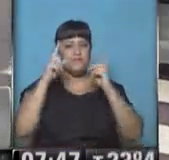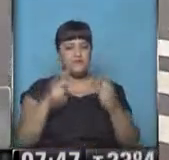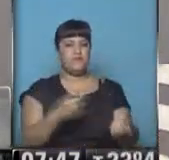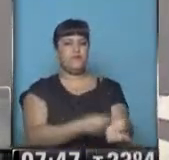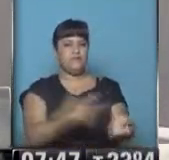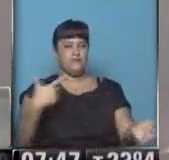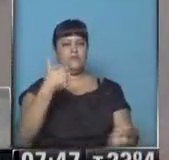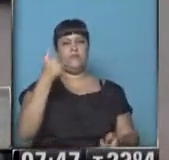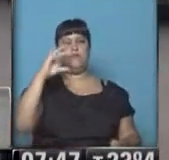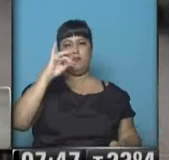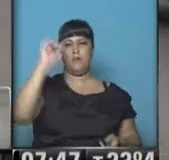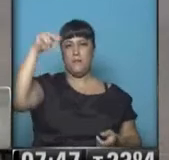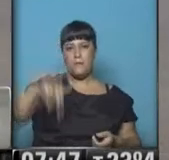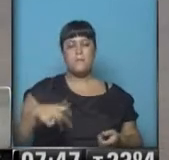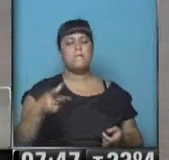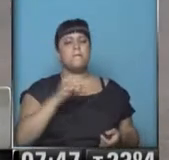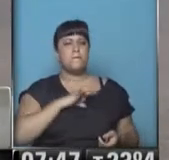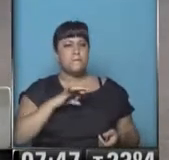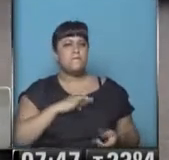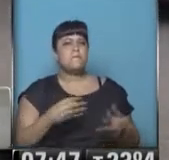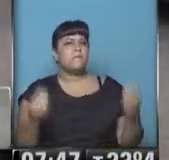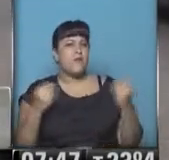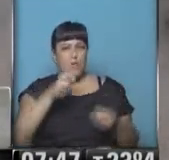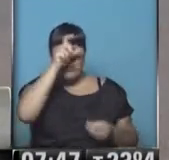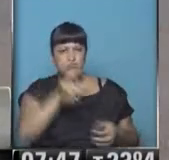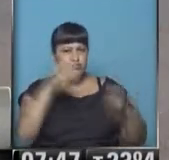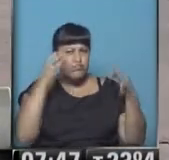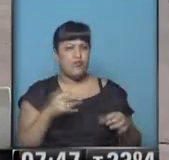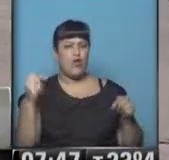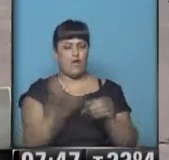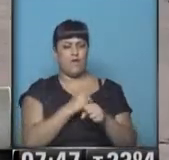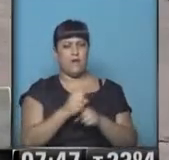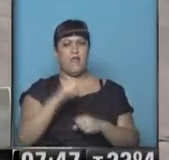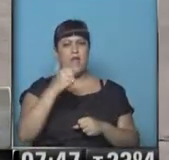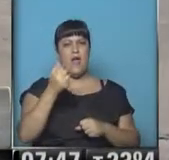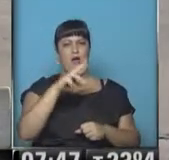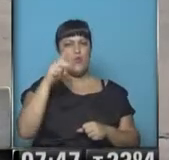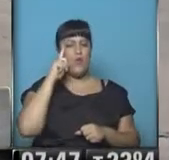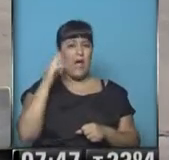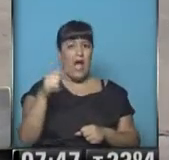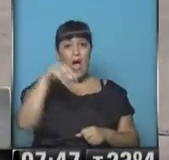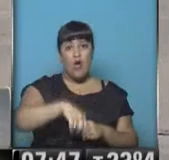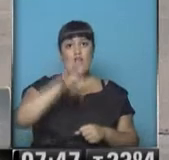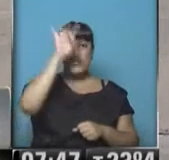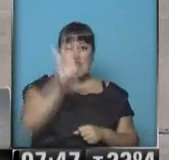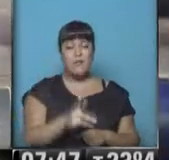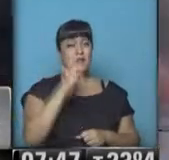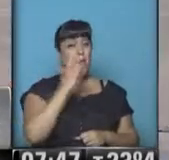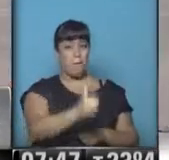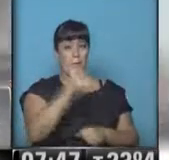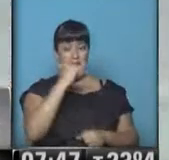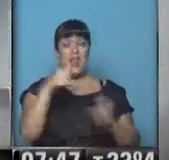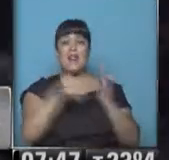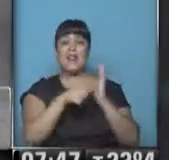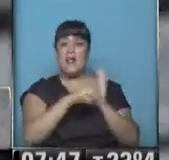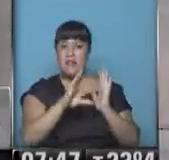realizar los estudios de adn que permitan confirmar que se trata de la adolescente o sea que por ahora solo fue identificado a través de sus huellas